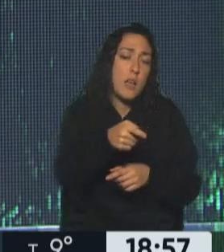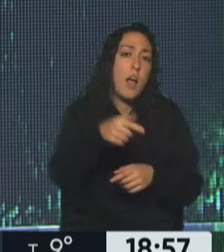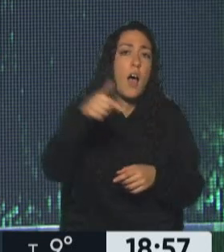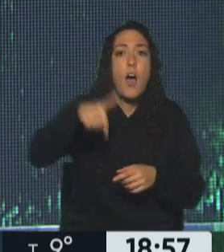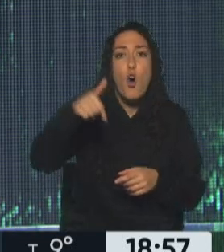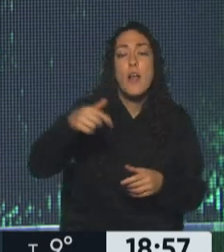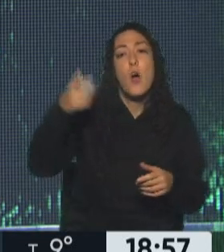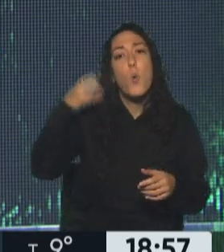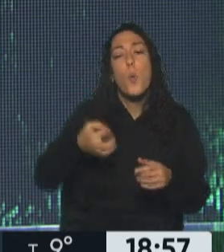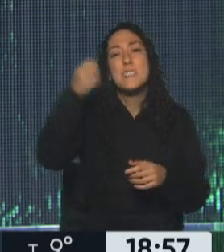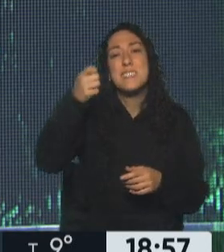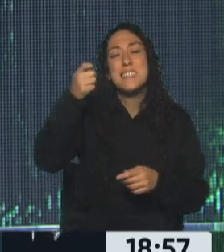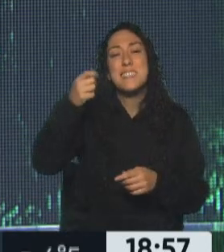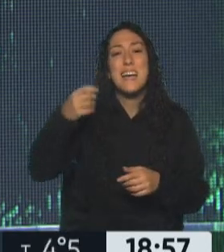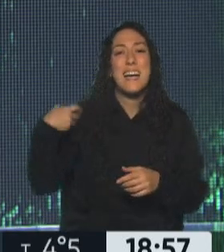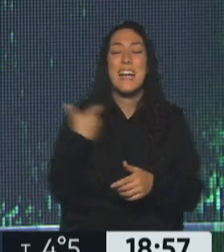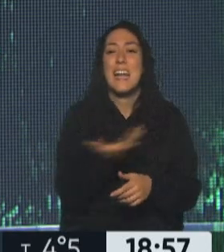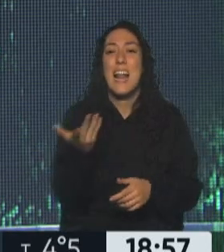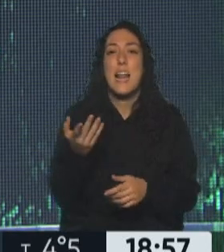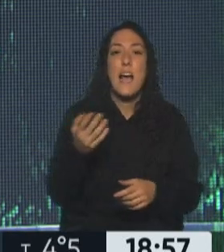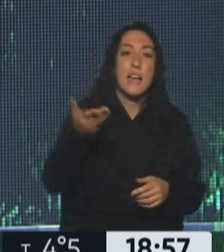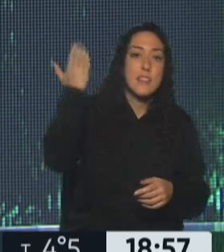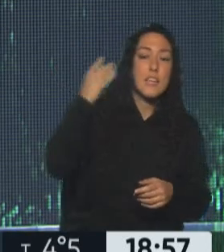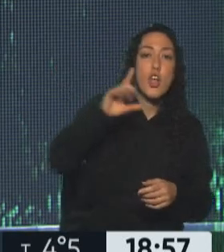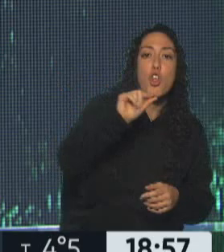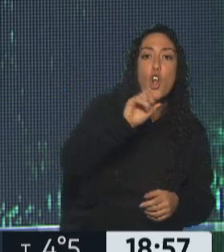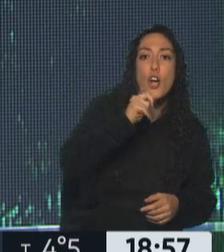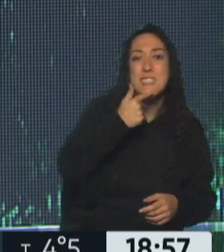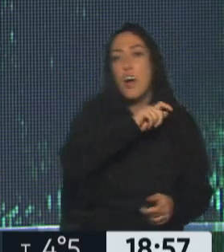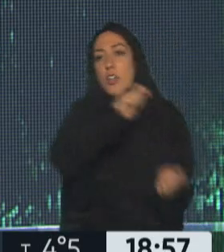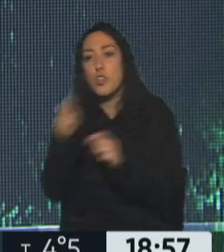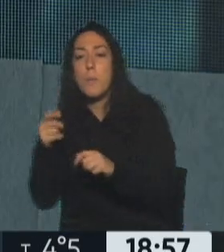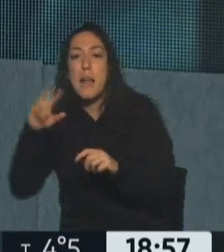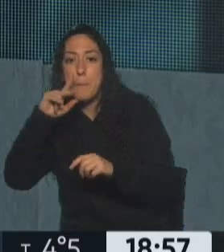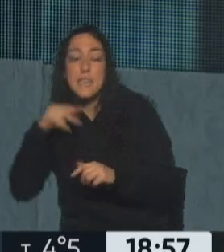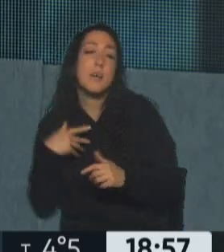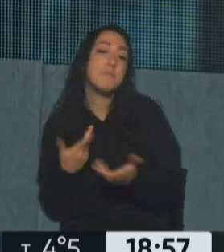federal de La Plata, fue promovido de Dolores a La Plata, tiene allí competencia electoral. Competencia electoral. Gracias, Néstor. De nada.